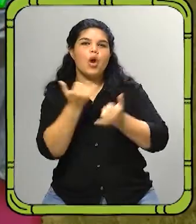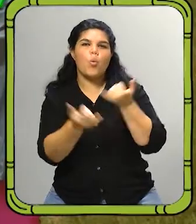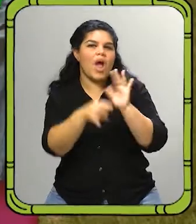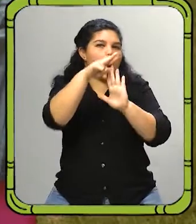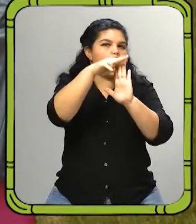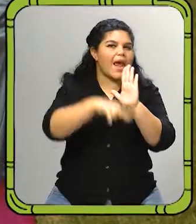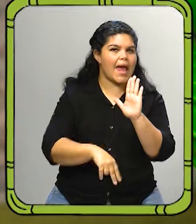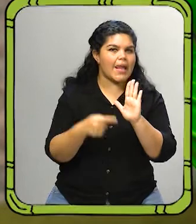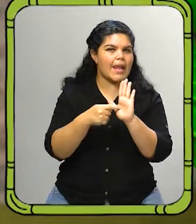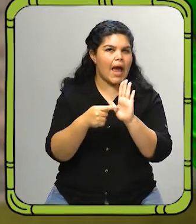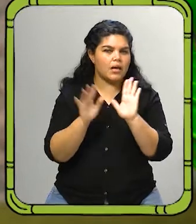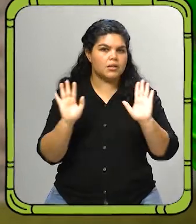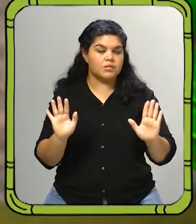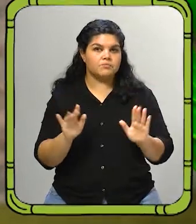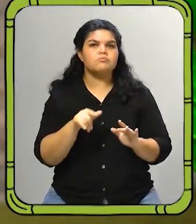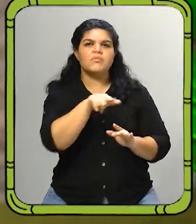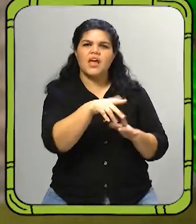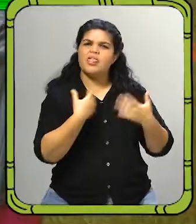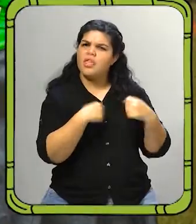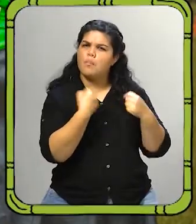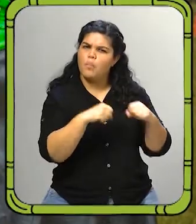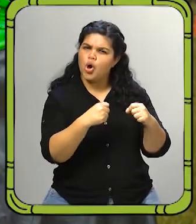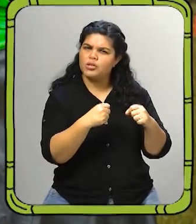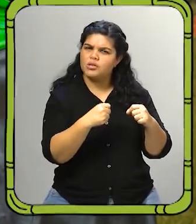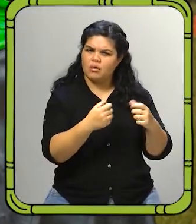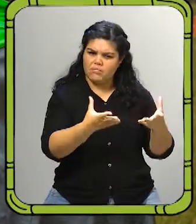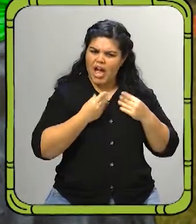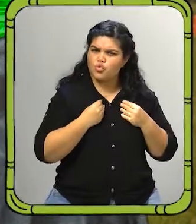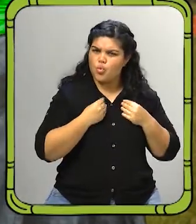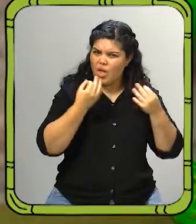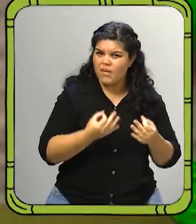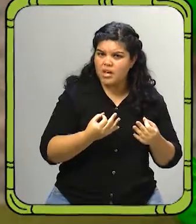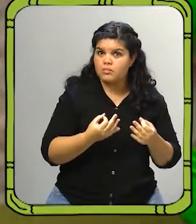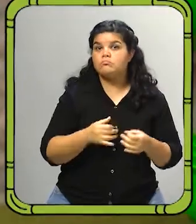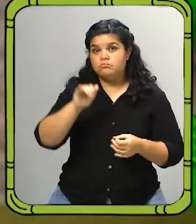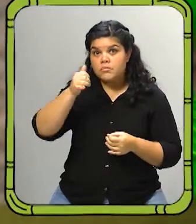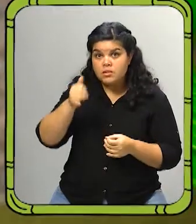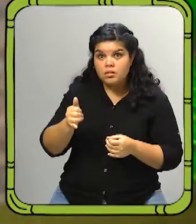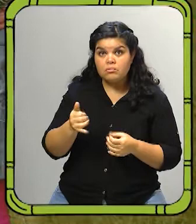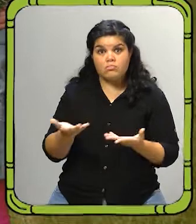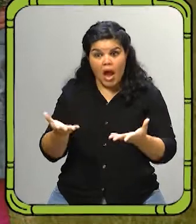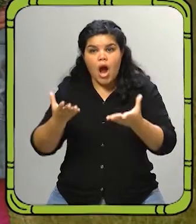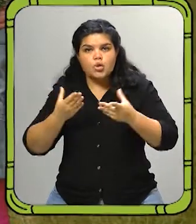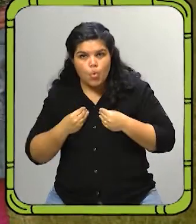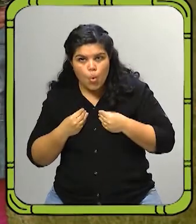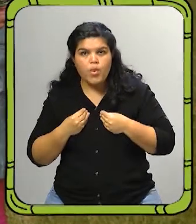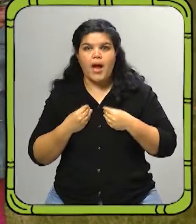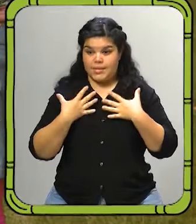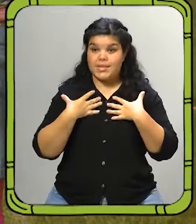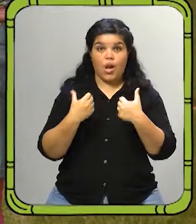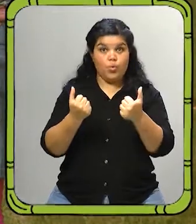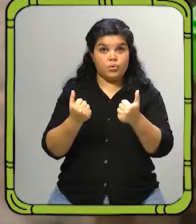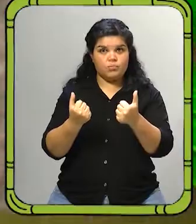bien hacer deporte? Como vos lo estás diciendo, el deporte hace muy bien para muchas cosas, no solamente para la salud, que es un elemento muy